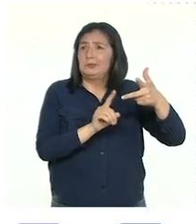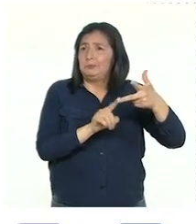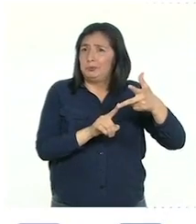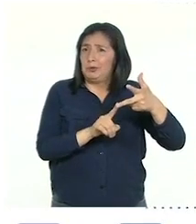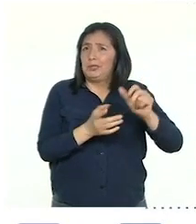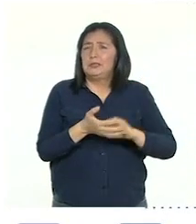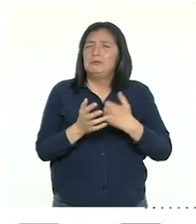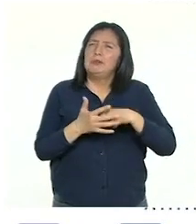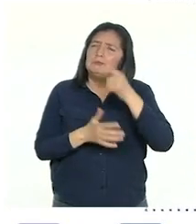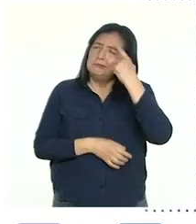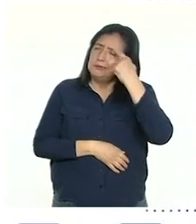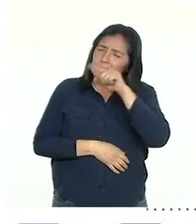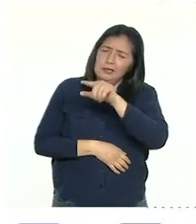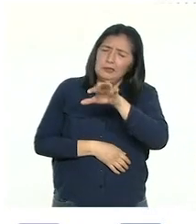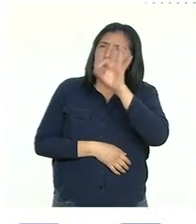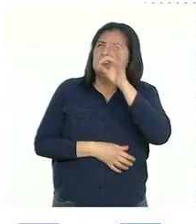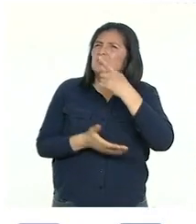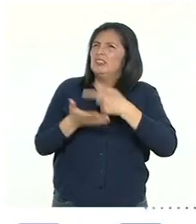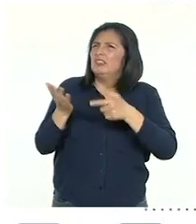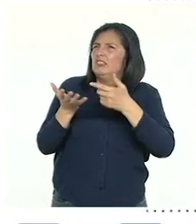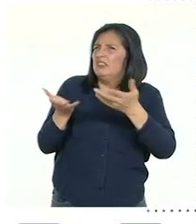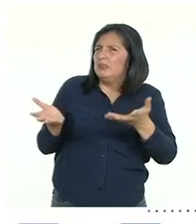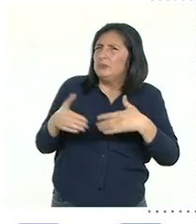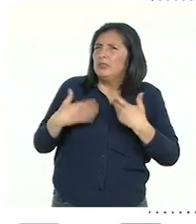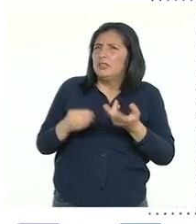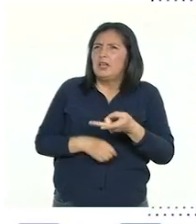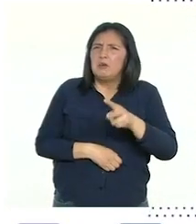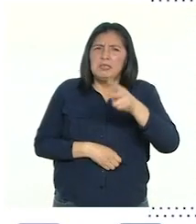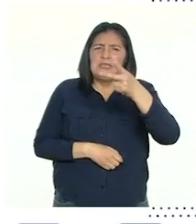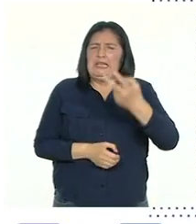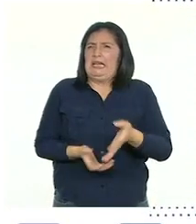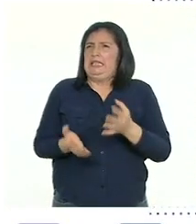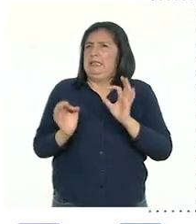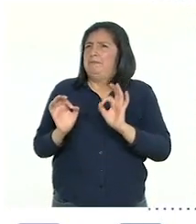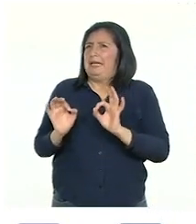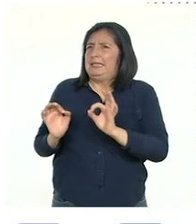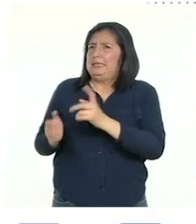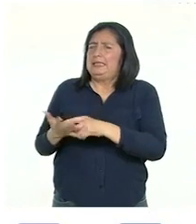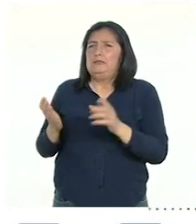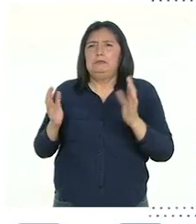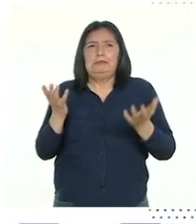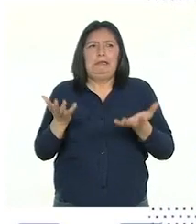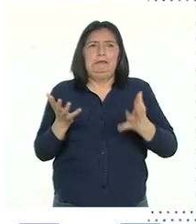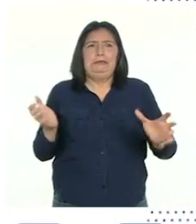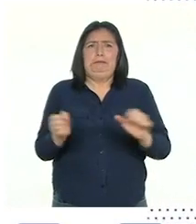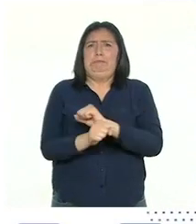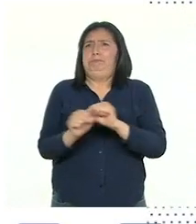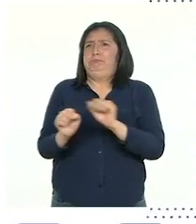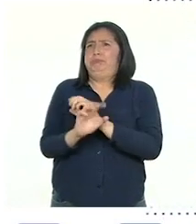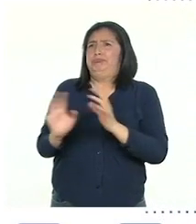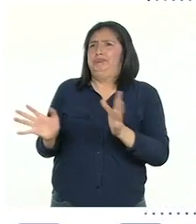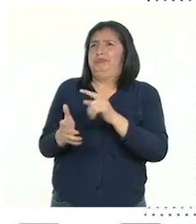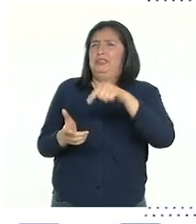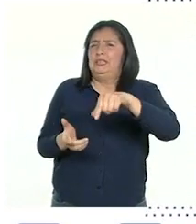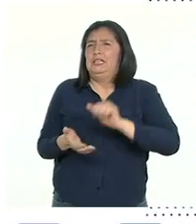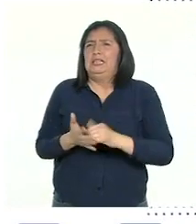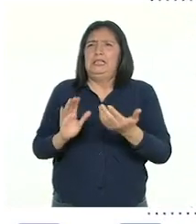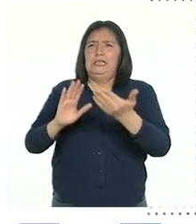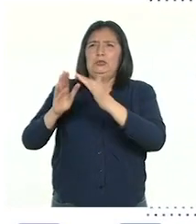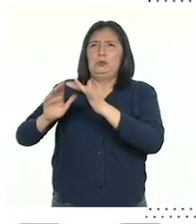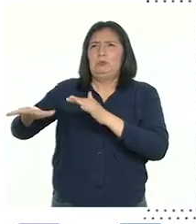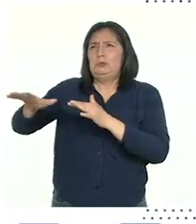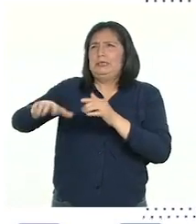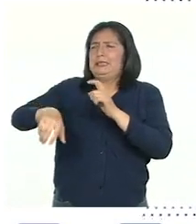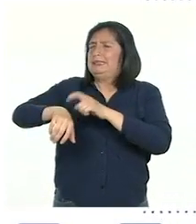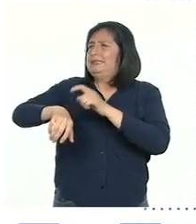Luego identificaremos qué factores pueden aumentar los riesgos de posibles desastres en nuestras